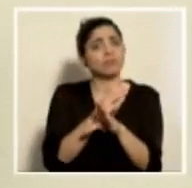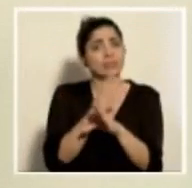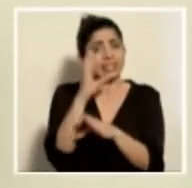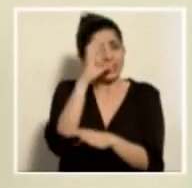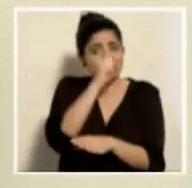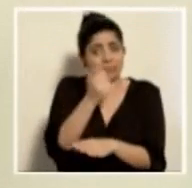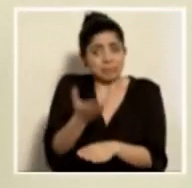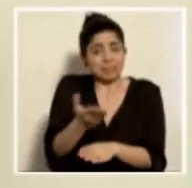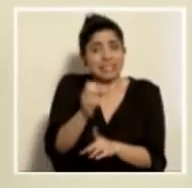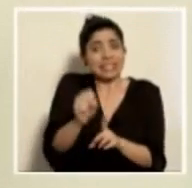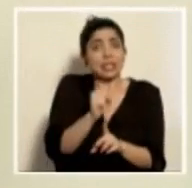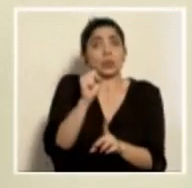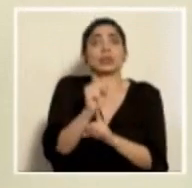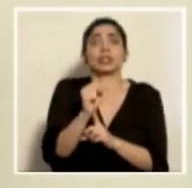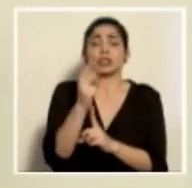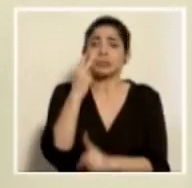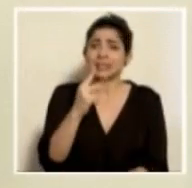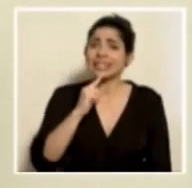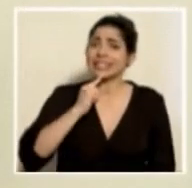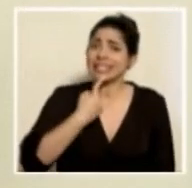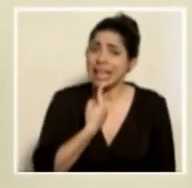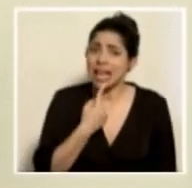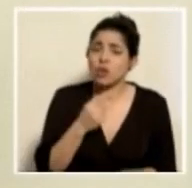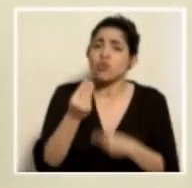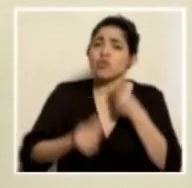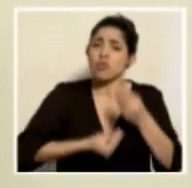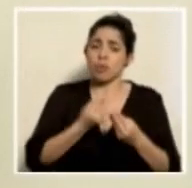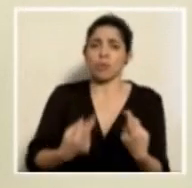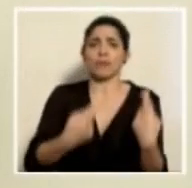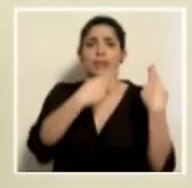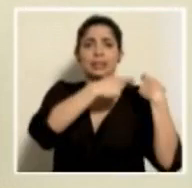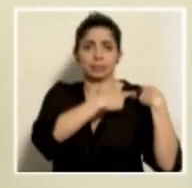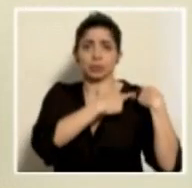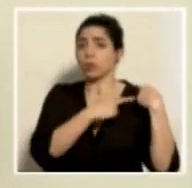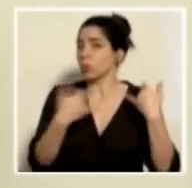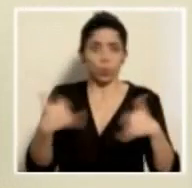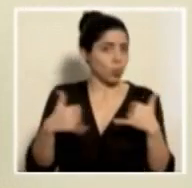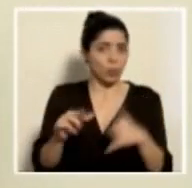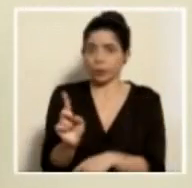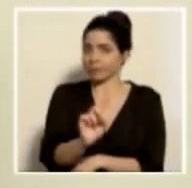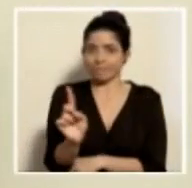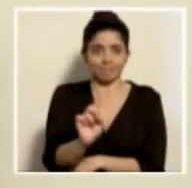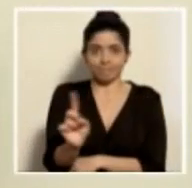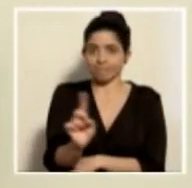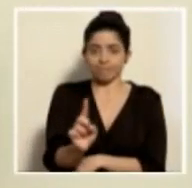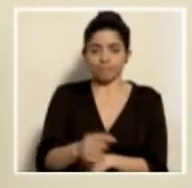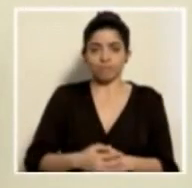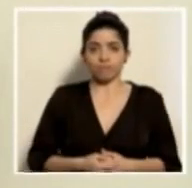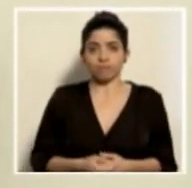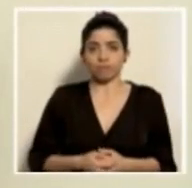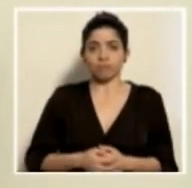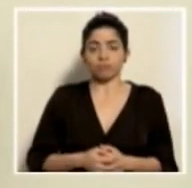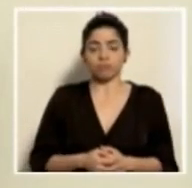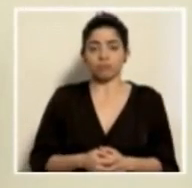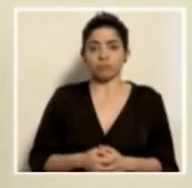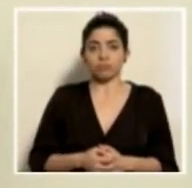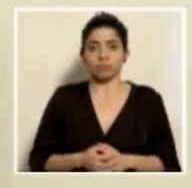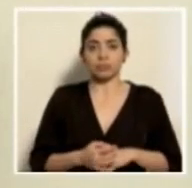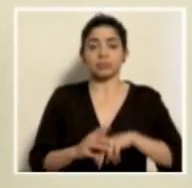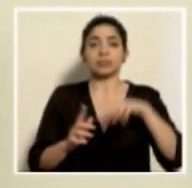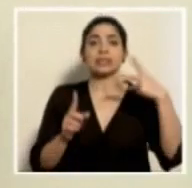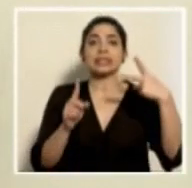circunstancia en serio, con responsabilidad. No es un juego. En un segundo